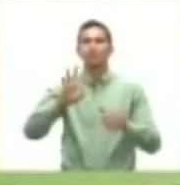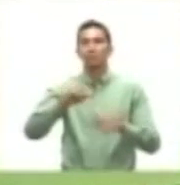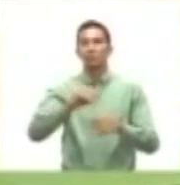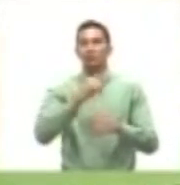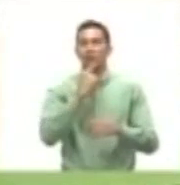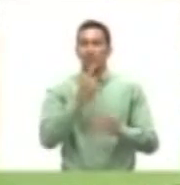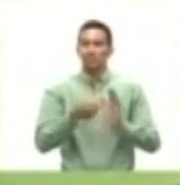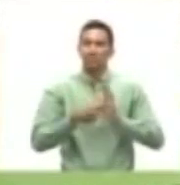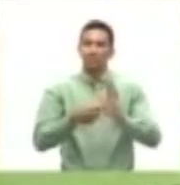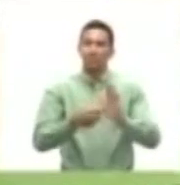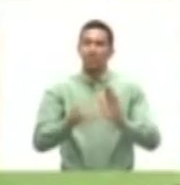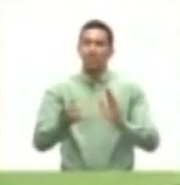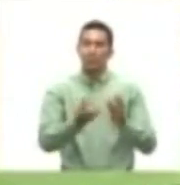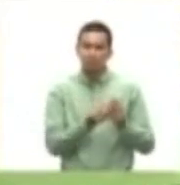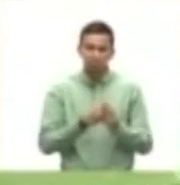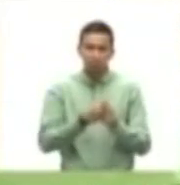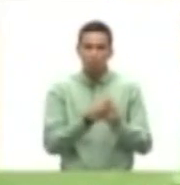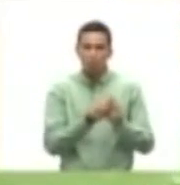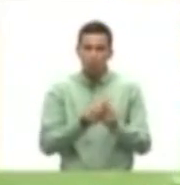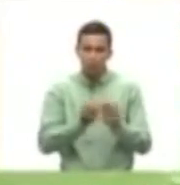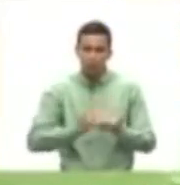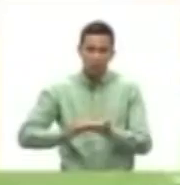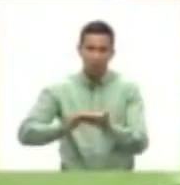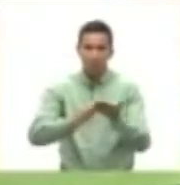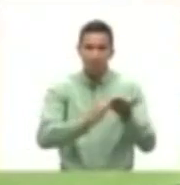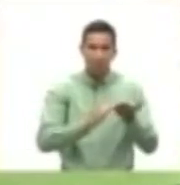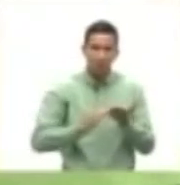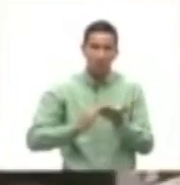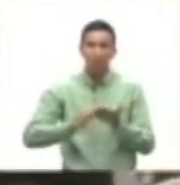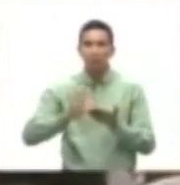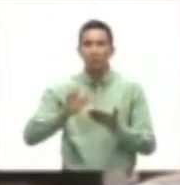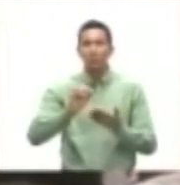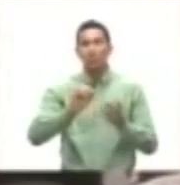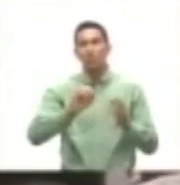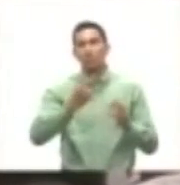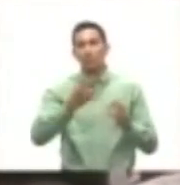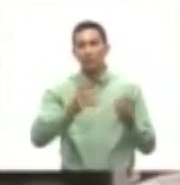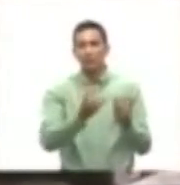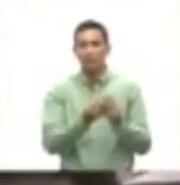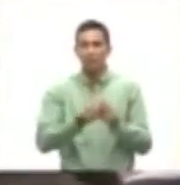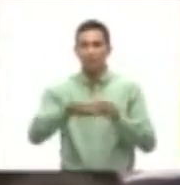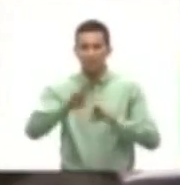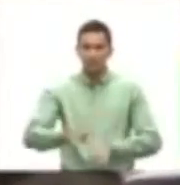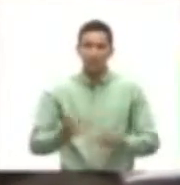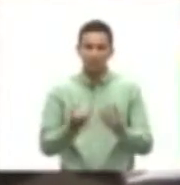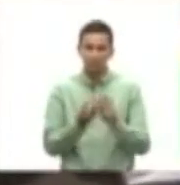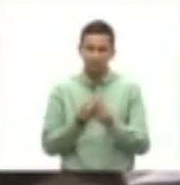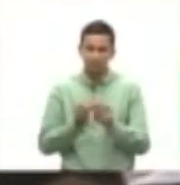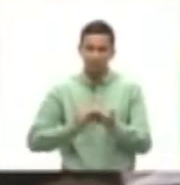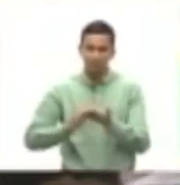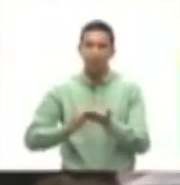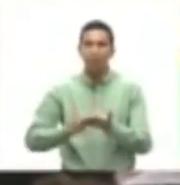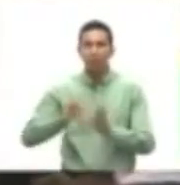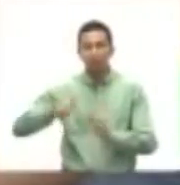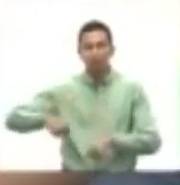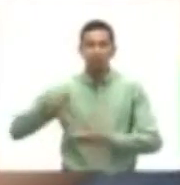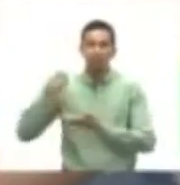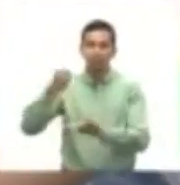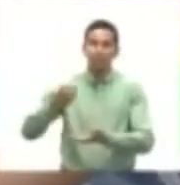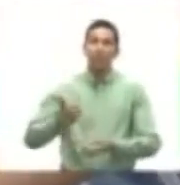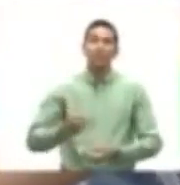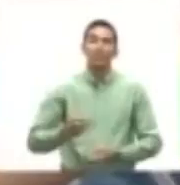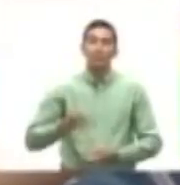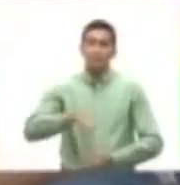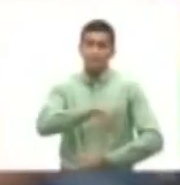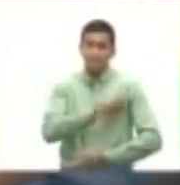bien de la Comisión Cuarta de la Cámara de Representantes en Barranquilla. En medio del apretón fiscal por el que atraviesa el país, el ministro de